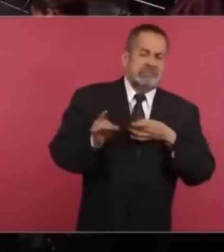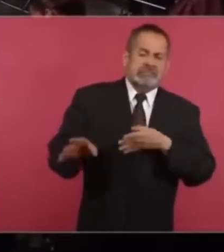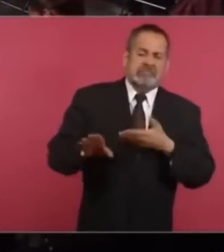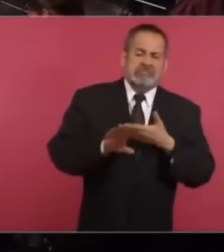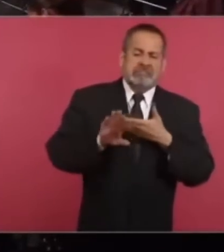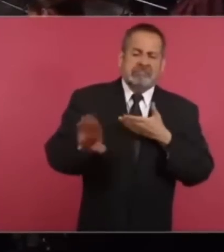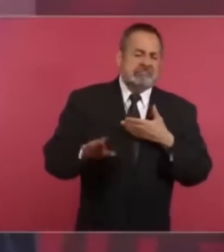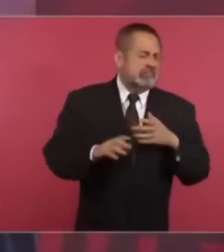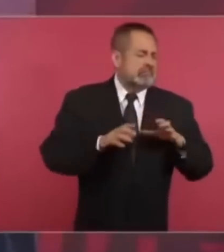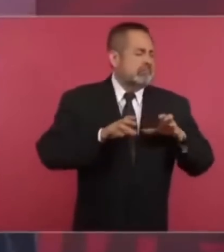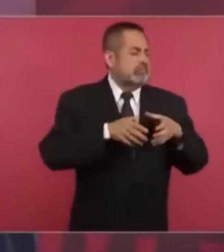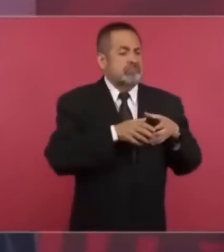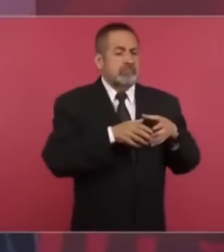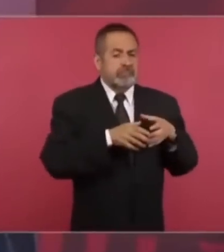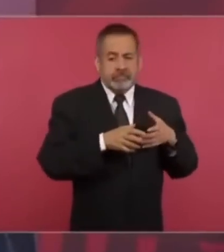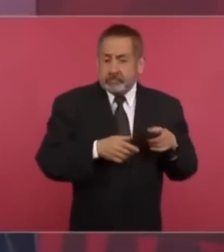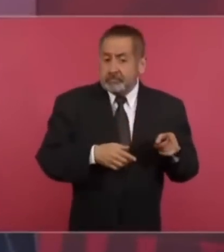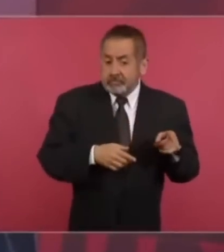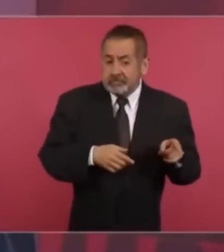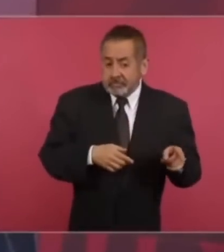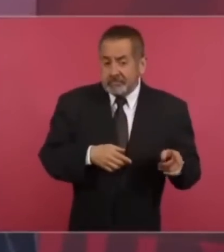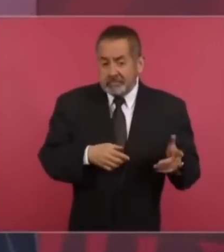gente.